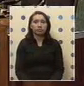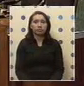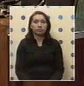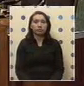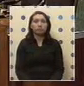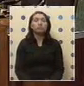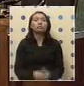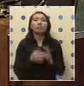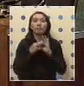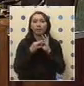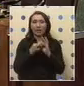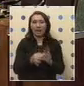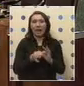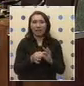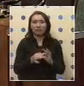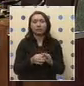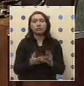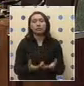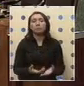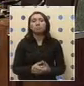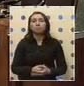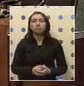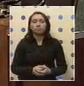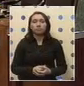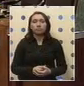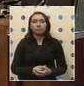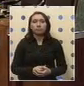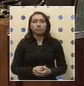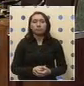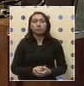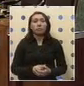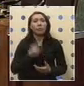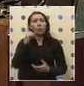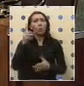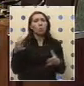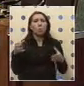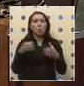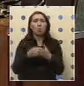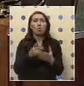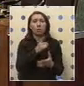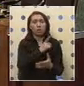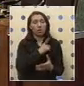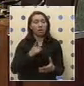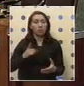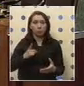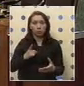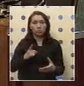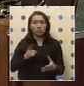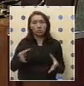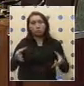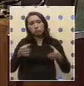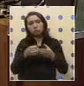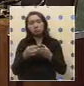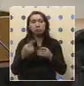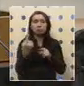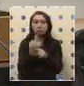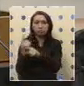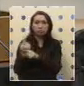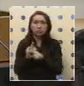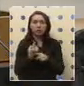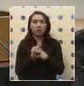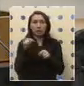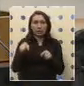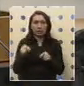Gracias, don Lautaro. Con un grupo de diputados hemos conversado durante